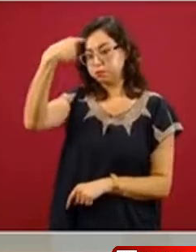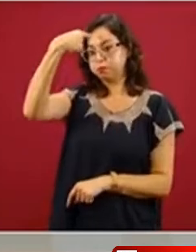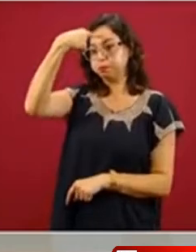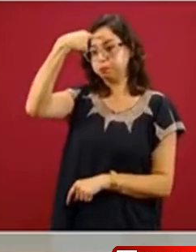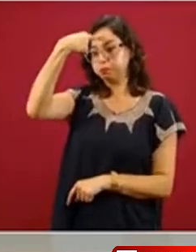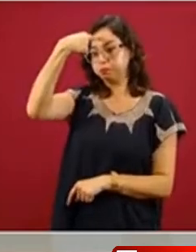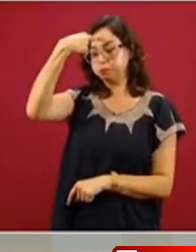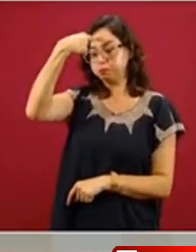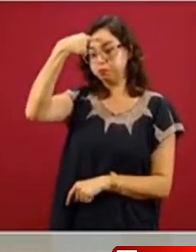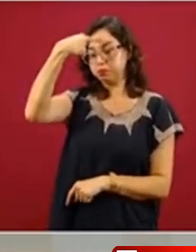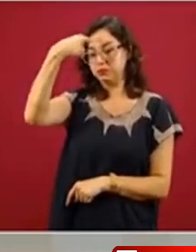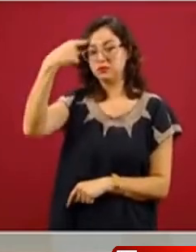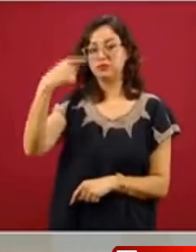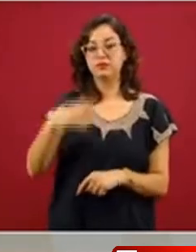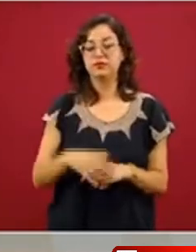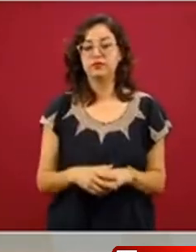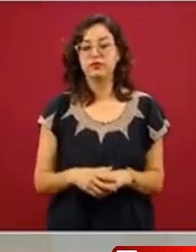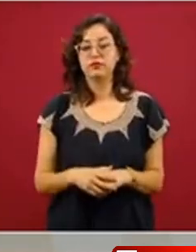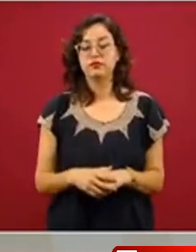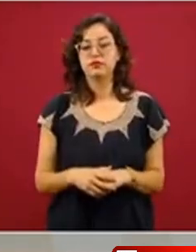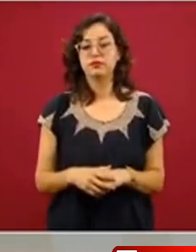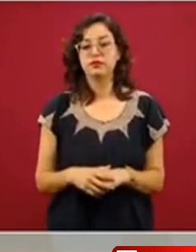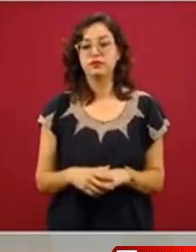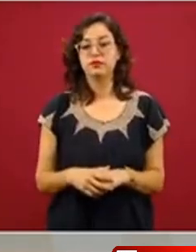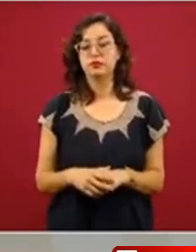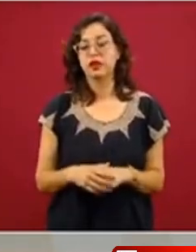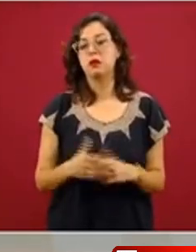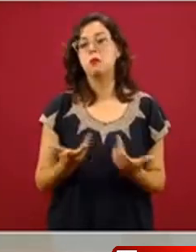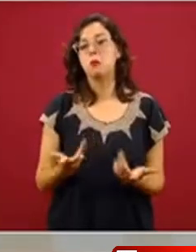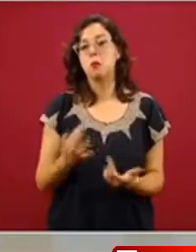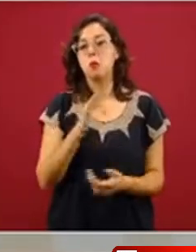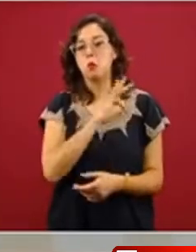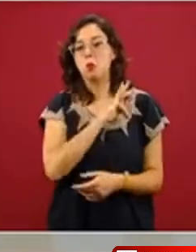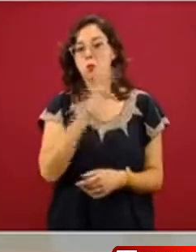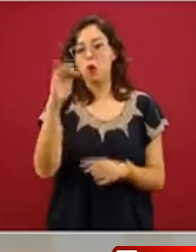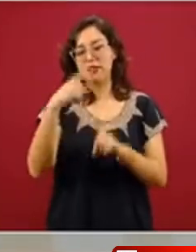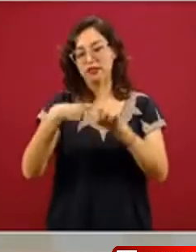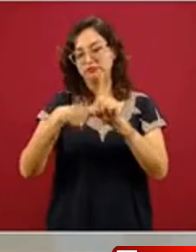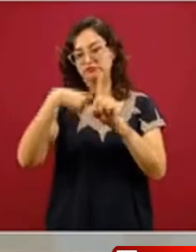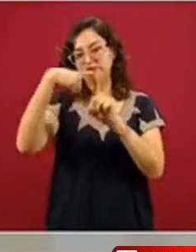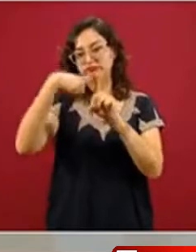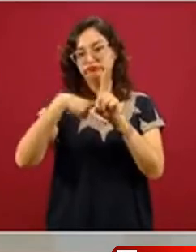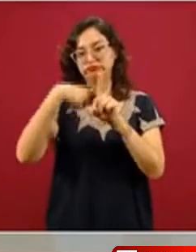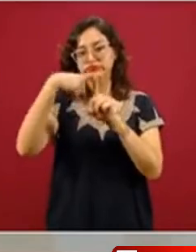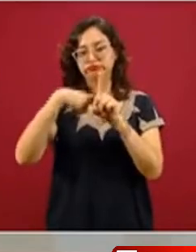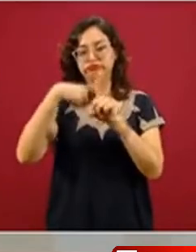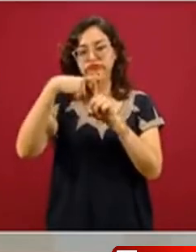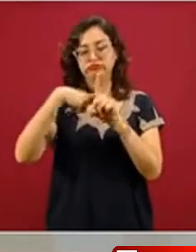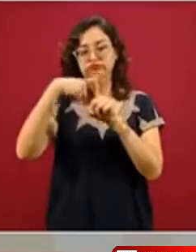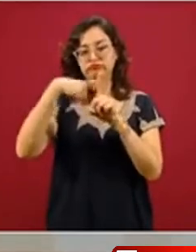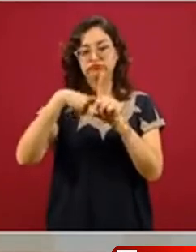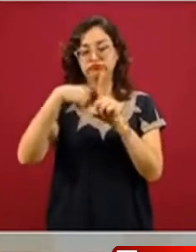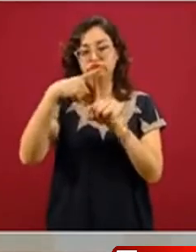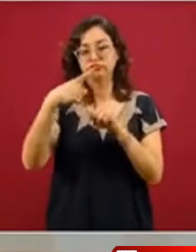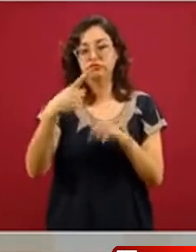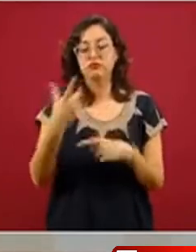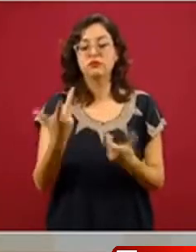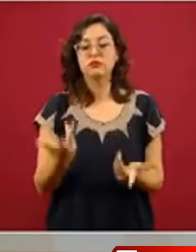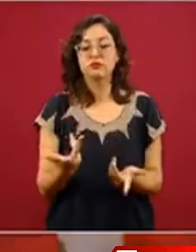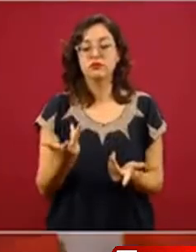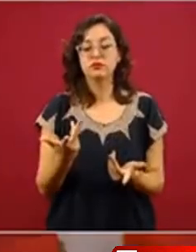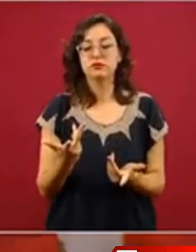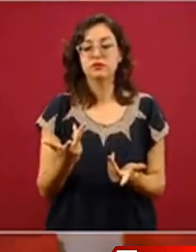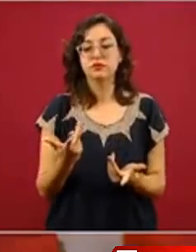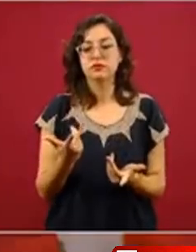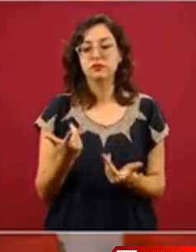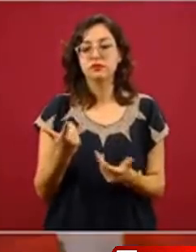radiación electromagnética y tienen un sensor que detecta los cambios de coloración, se puede